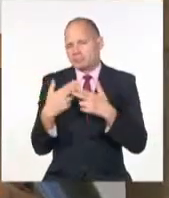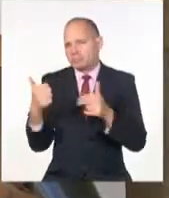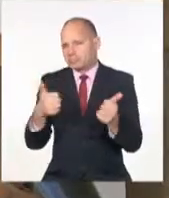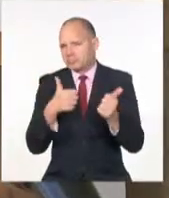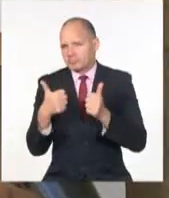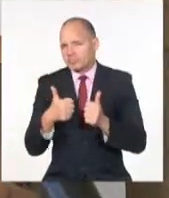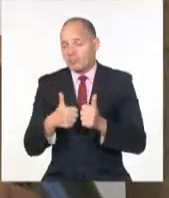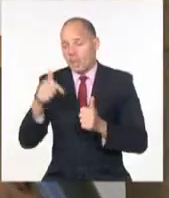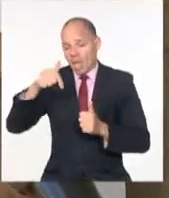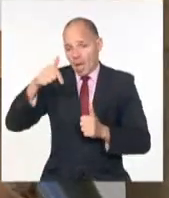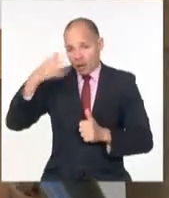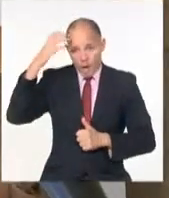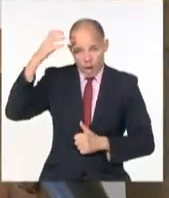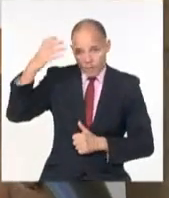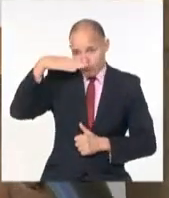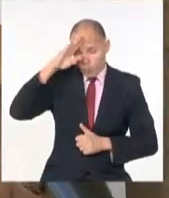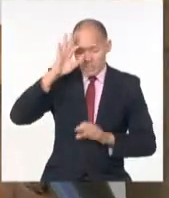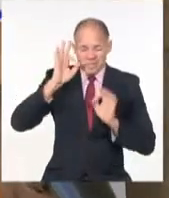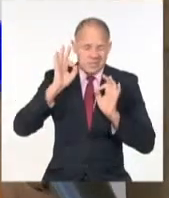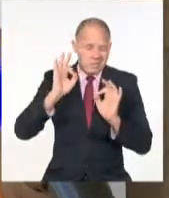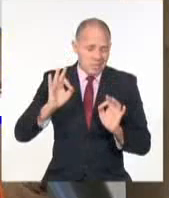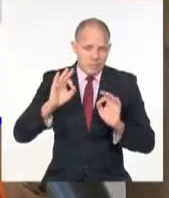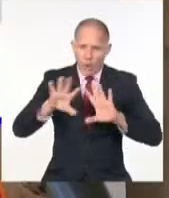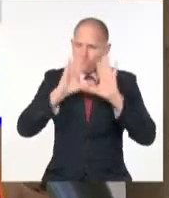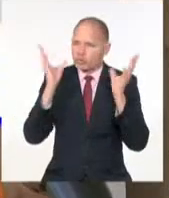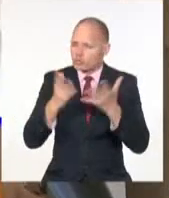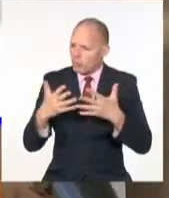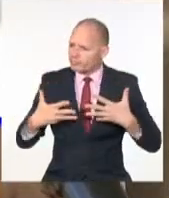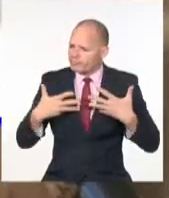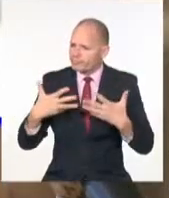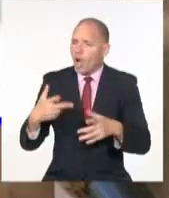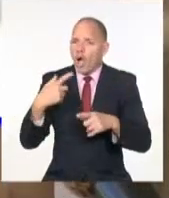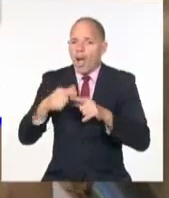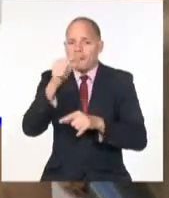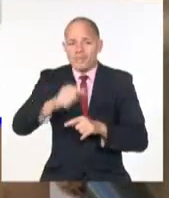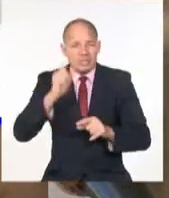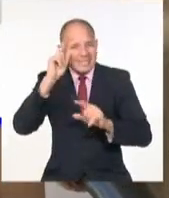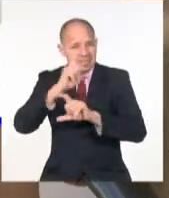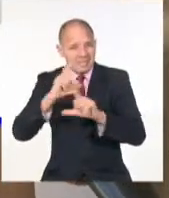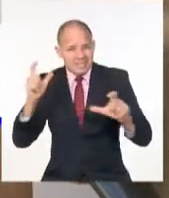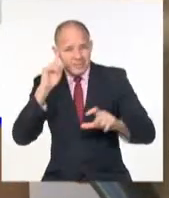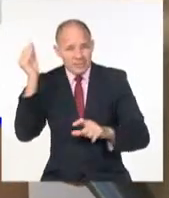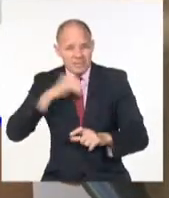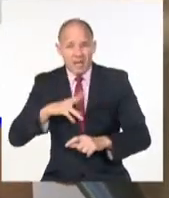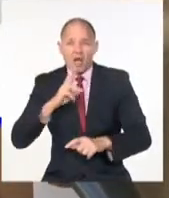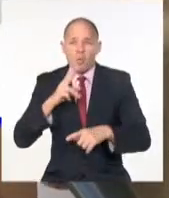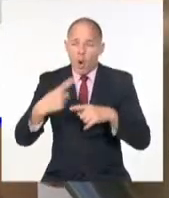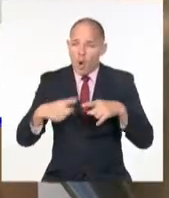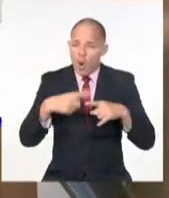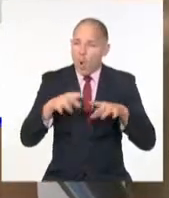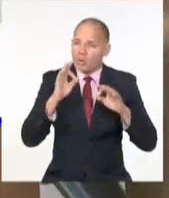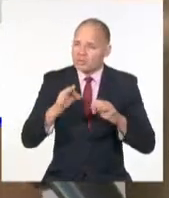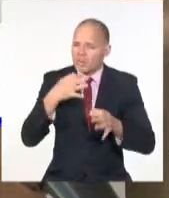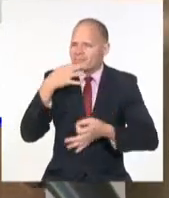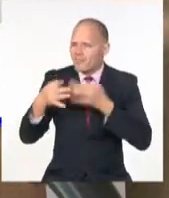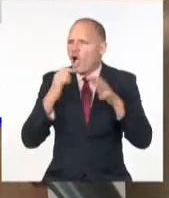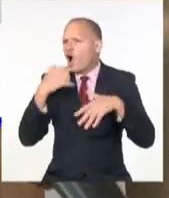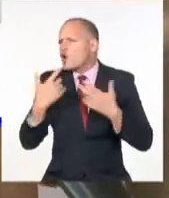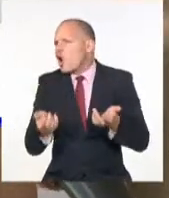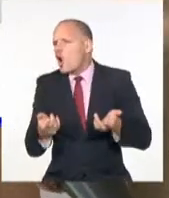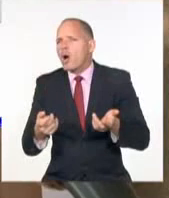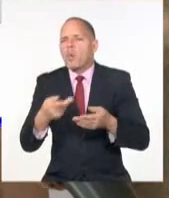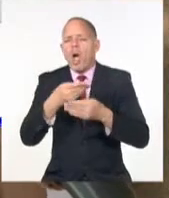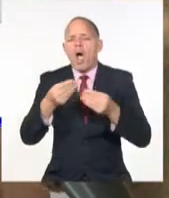siempre ha aportado sus técnicos en campos tan interesantes como la gestión integrada en materia de aguas subterráneas, por ejemplo.